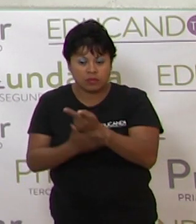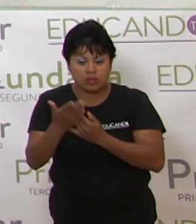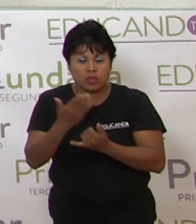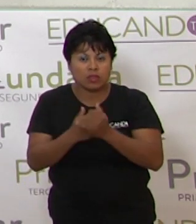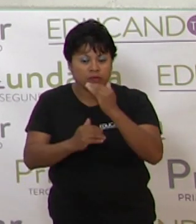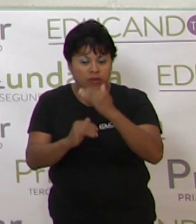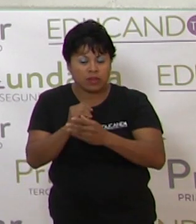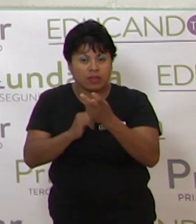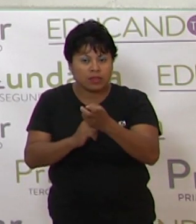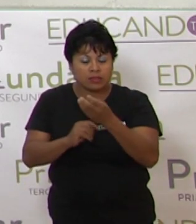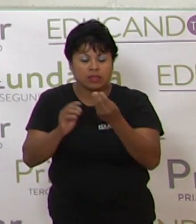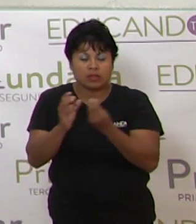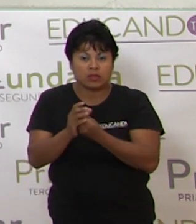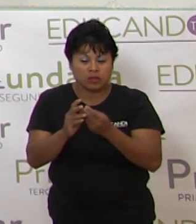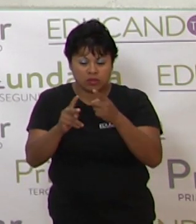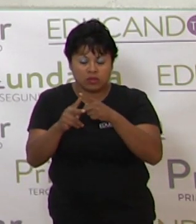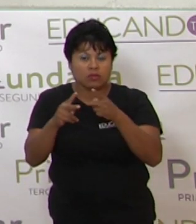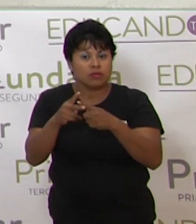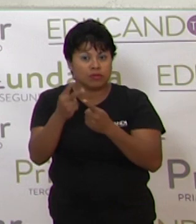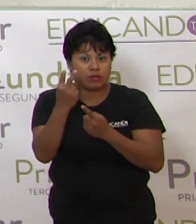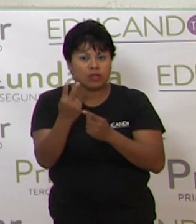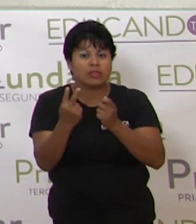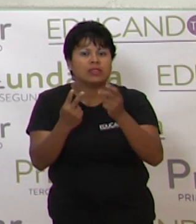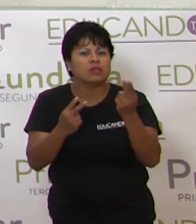estas 2 sesiones es que ustedes